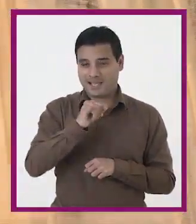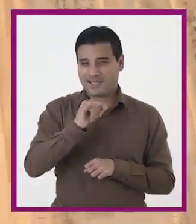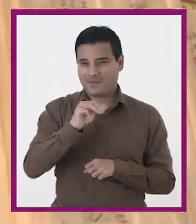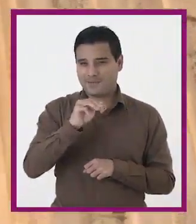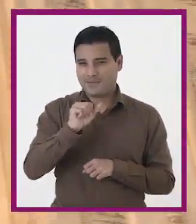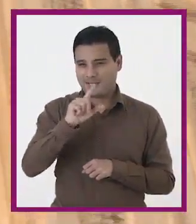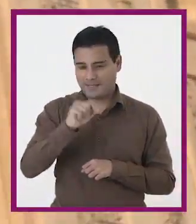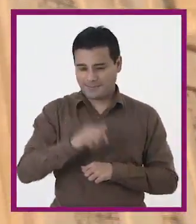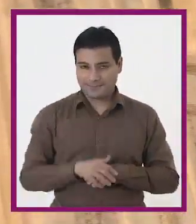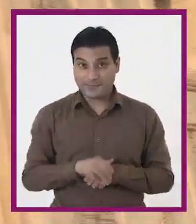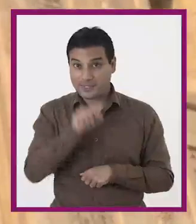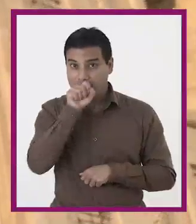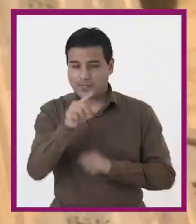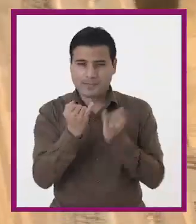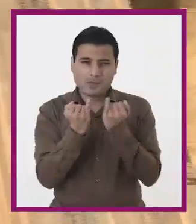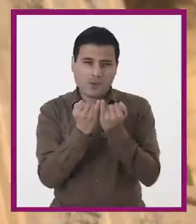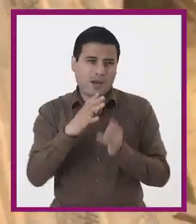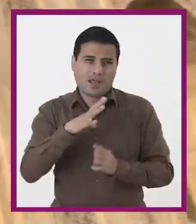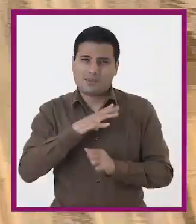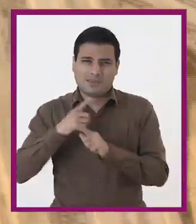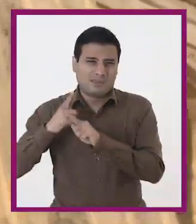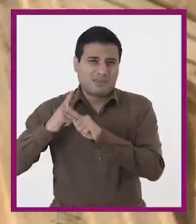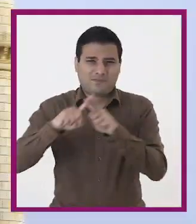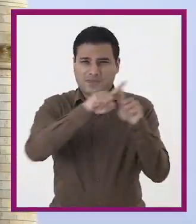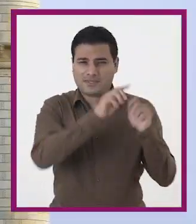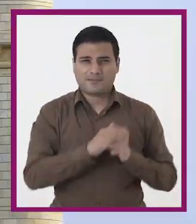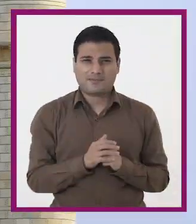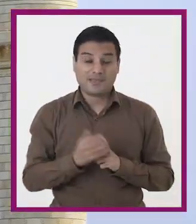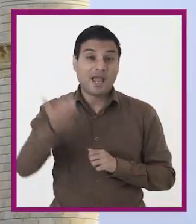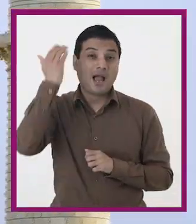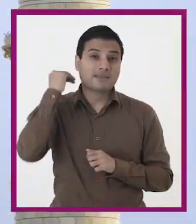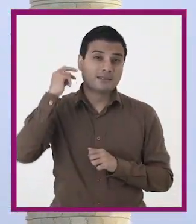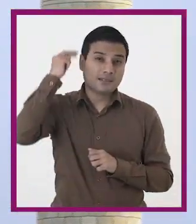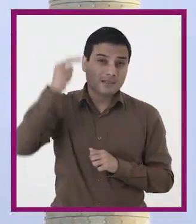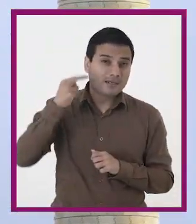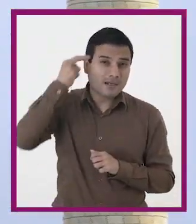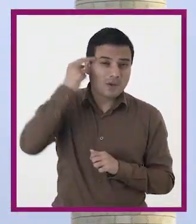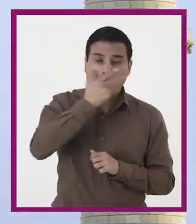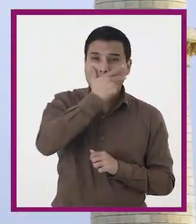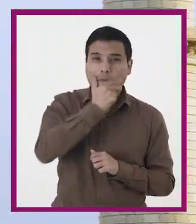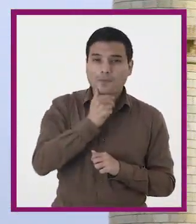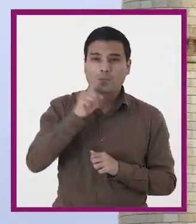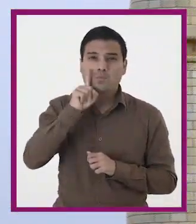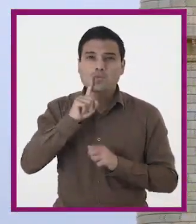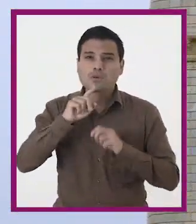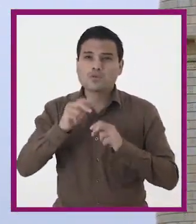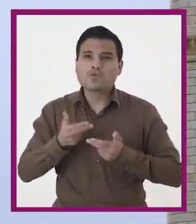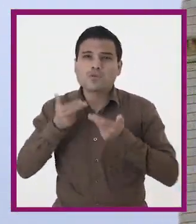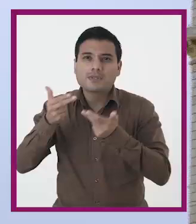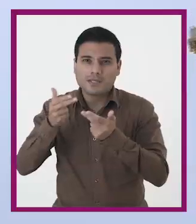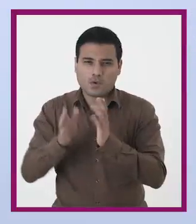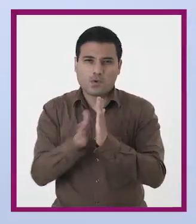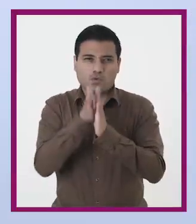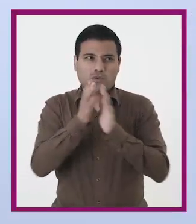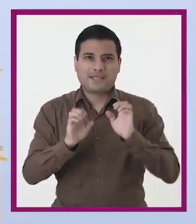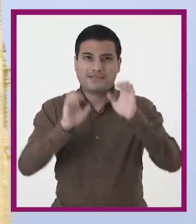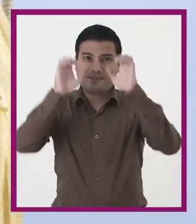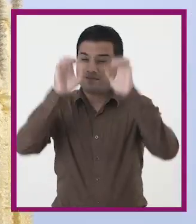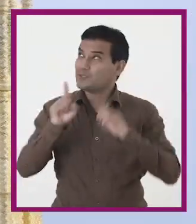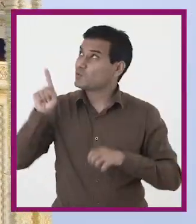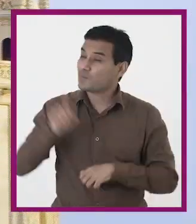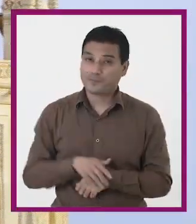los palacios, ofrenda funeraria del Shah Jahan a su amada Mumtaz Mahal, una obra